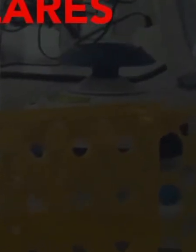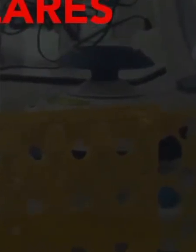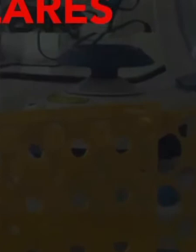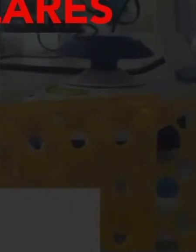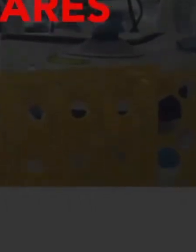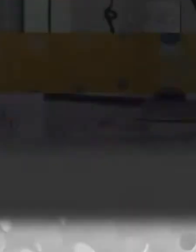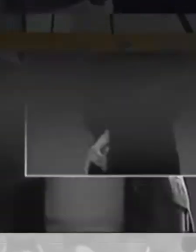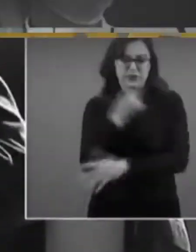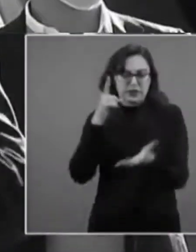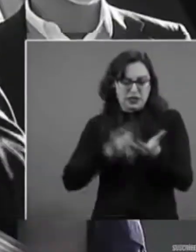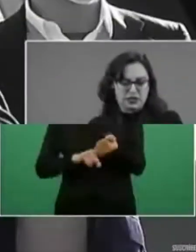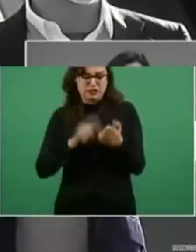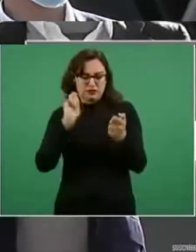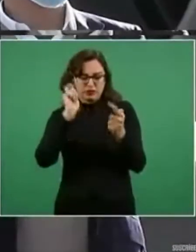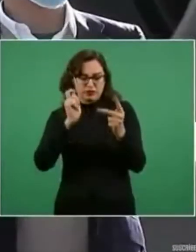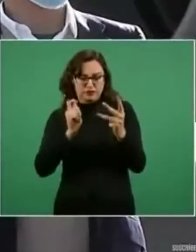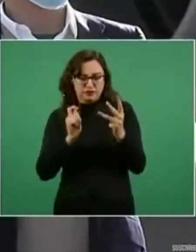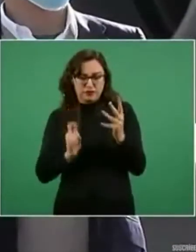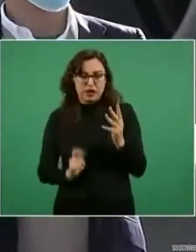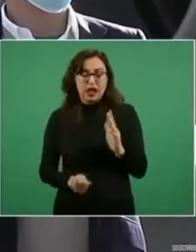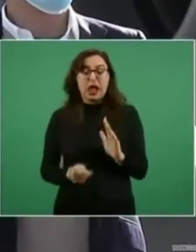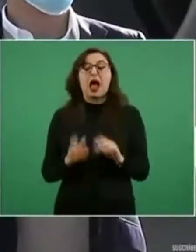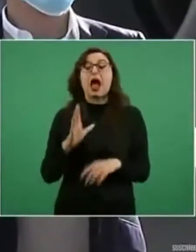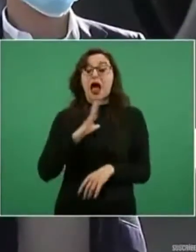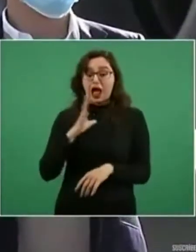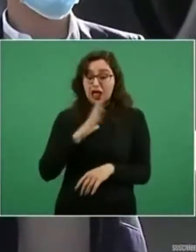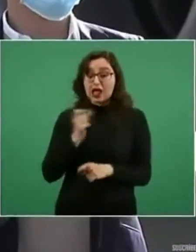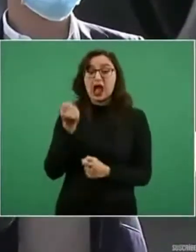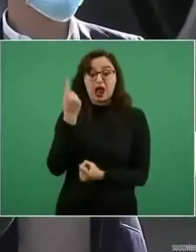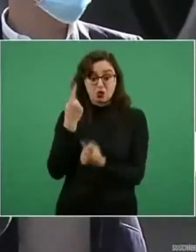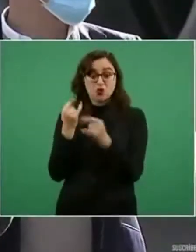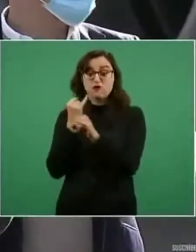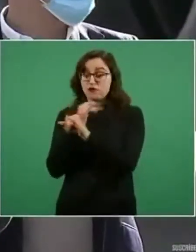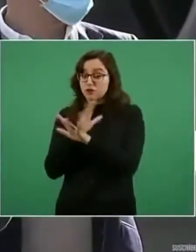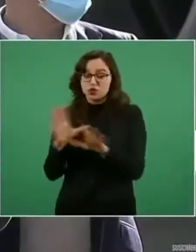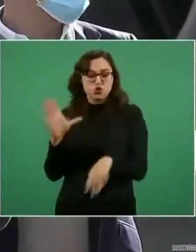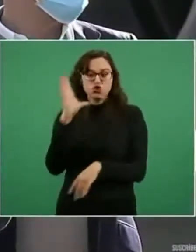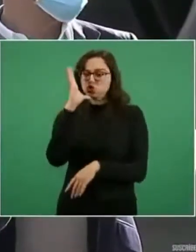$180.4 millones. Sí tenemos restricciones de información